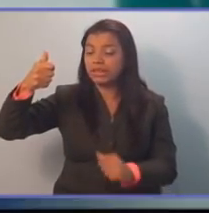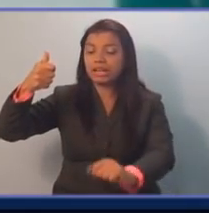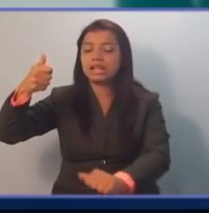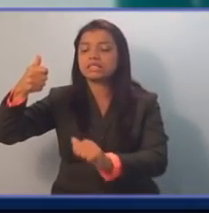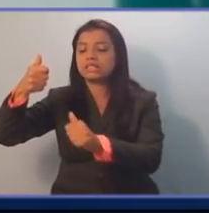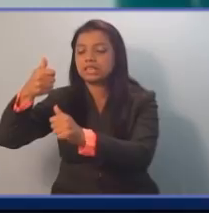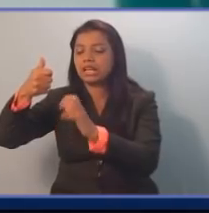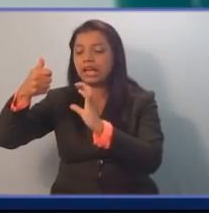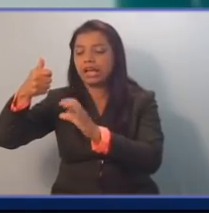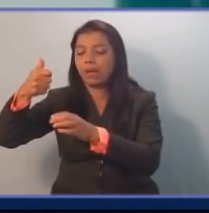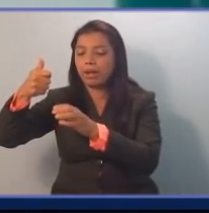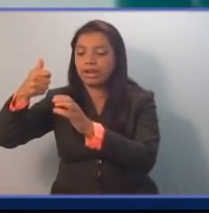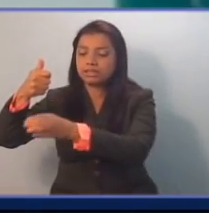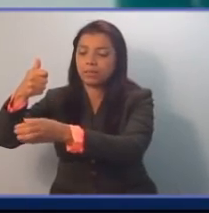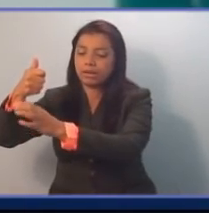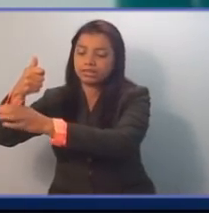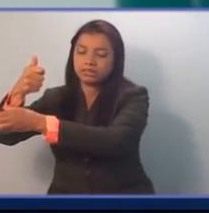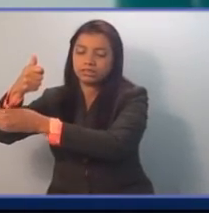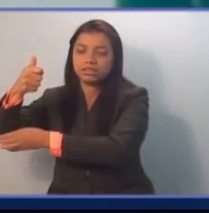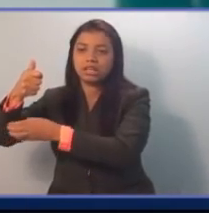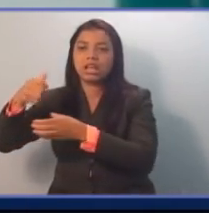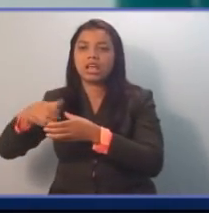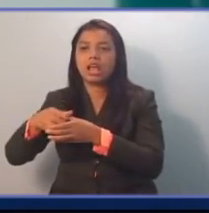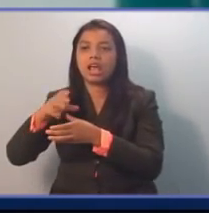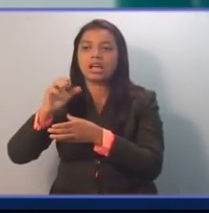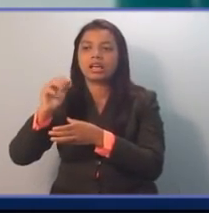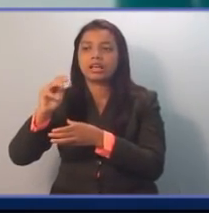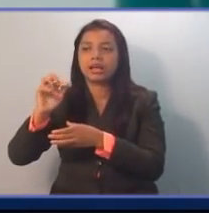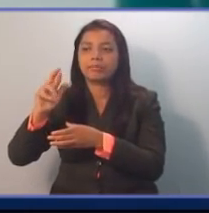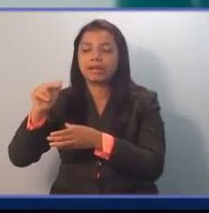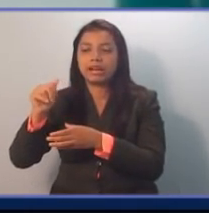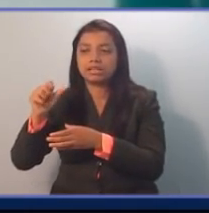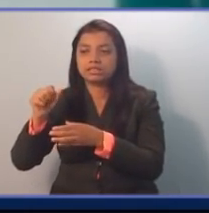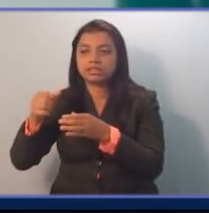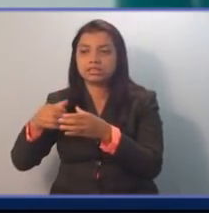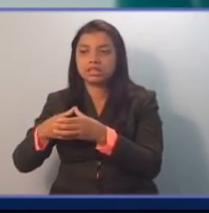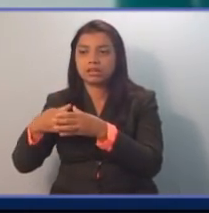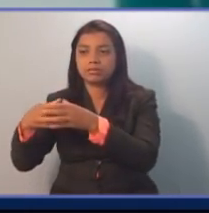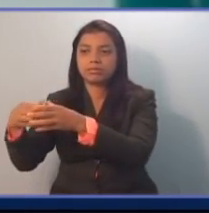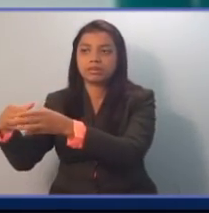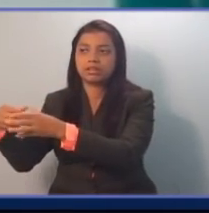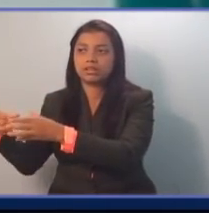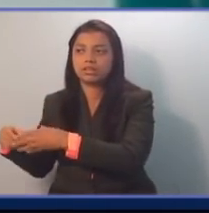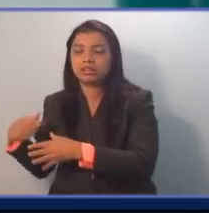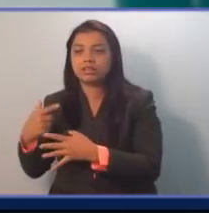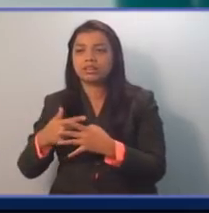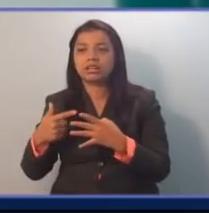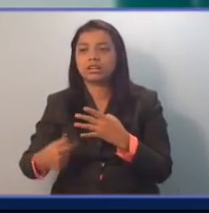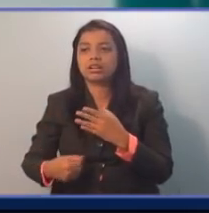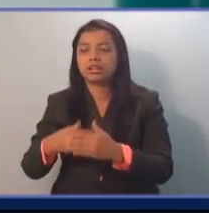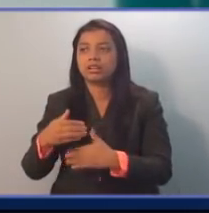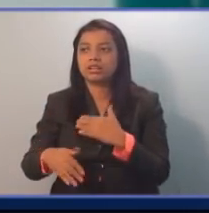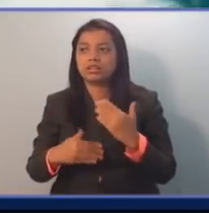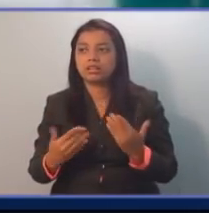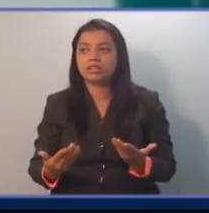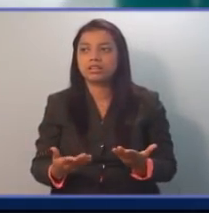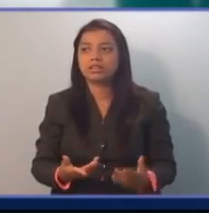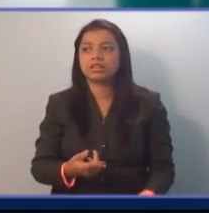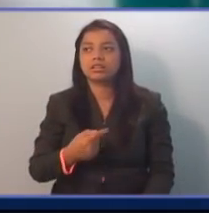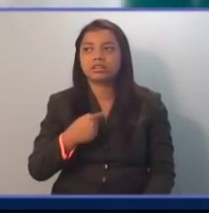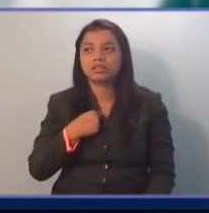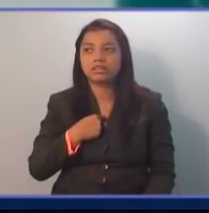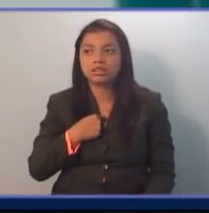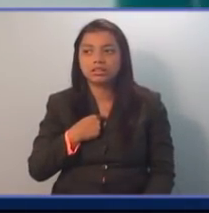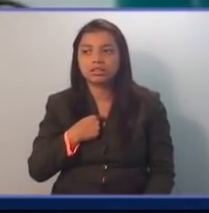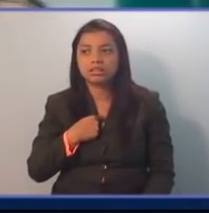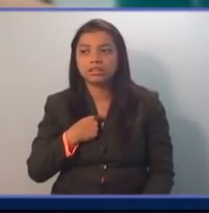segunda instancia y todos los demás tribunales que establezcan las leyes secundarias. Yo